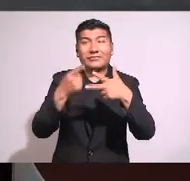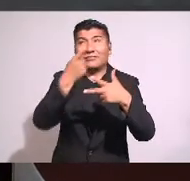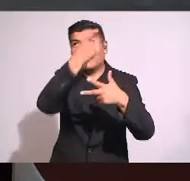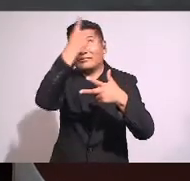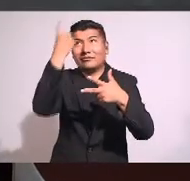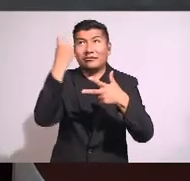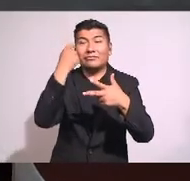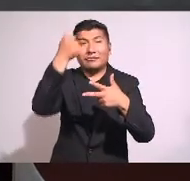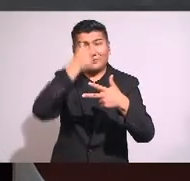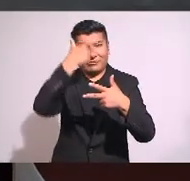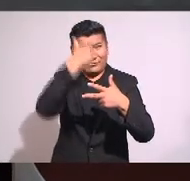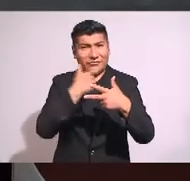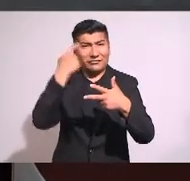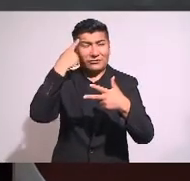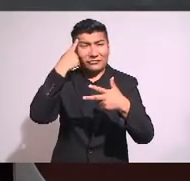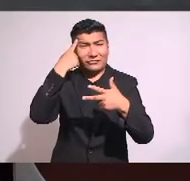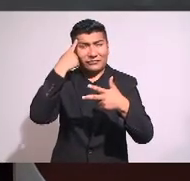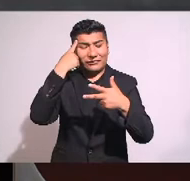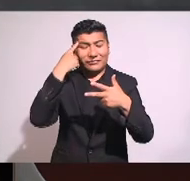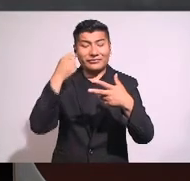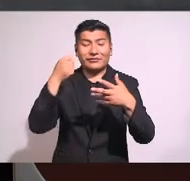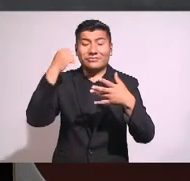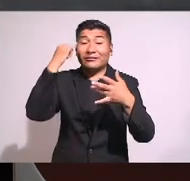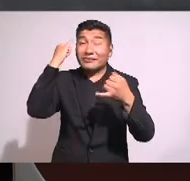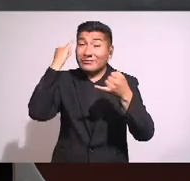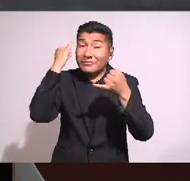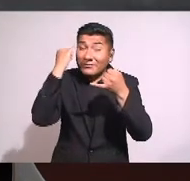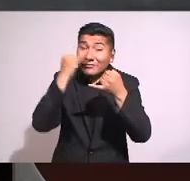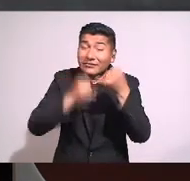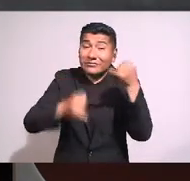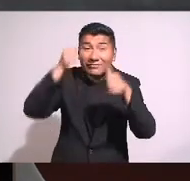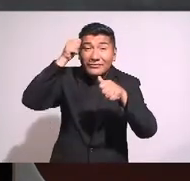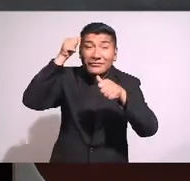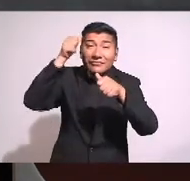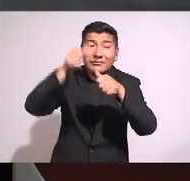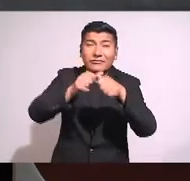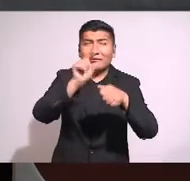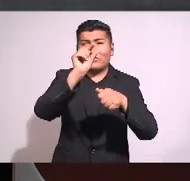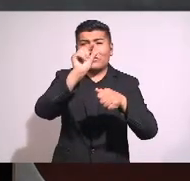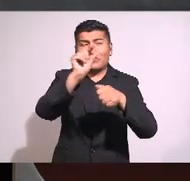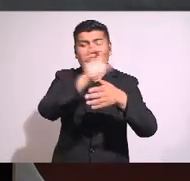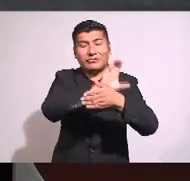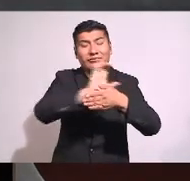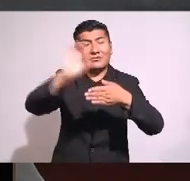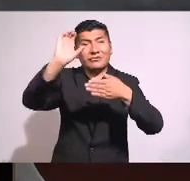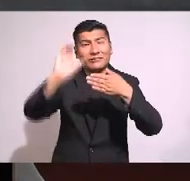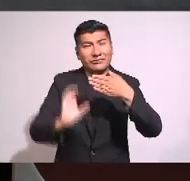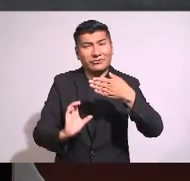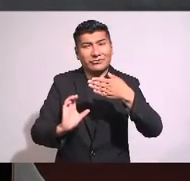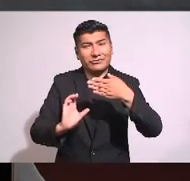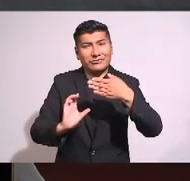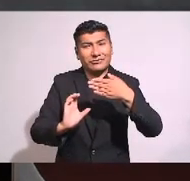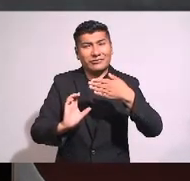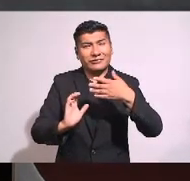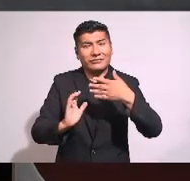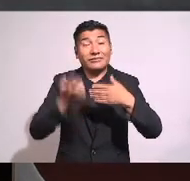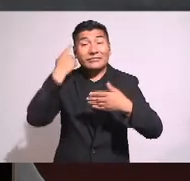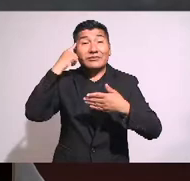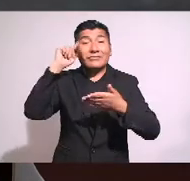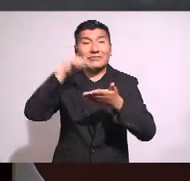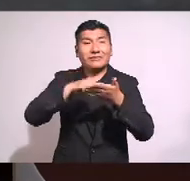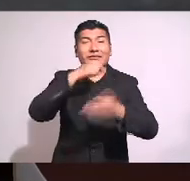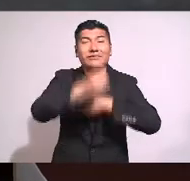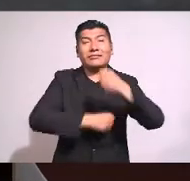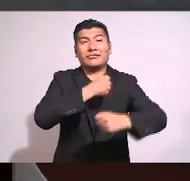nosotros mismos. Y al final recordar una sencilla conclusión para este